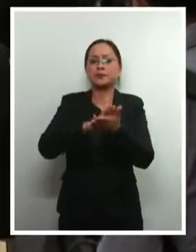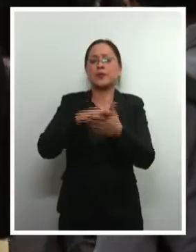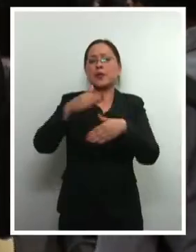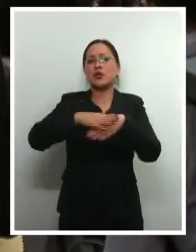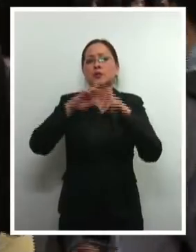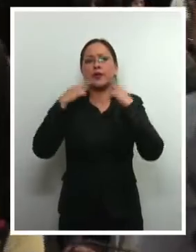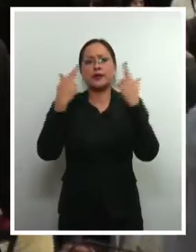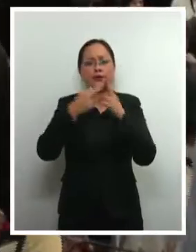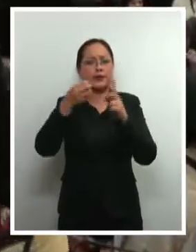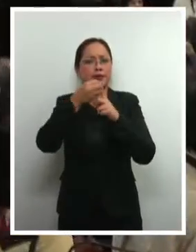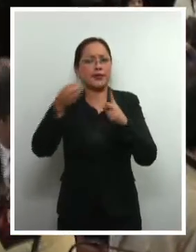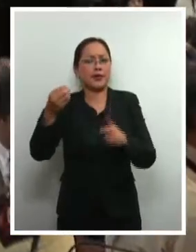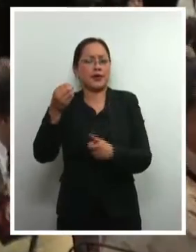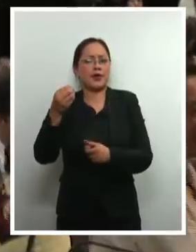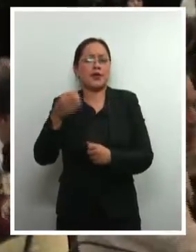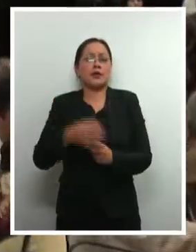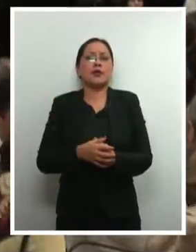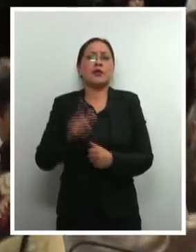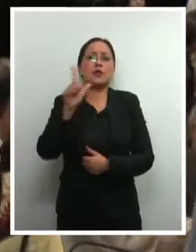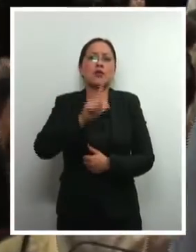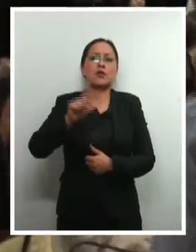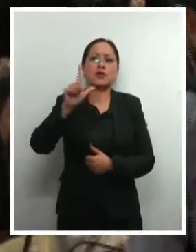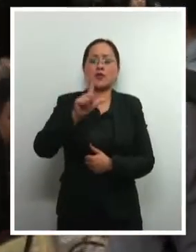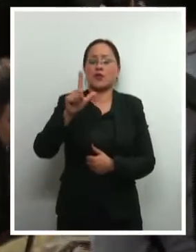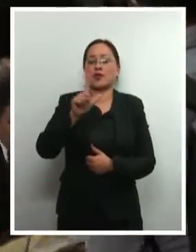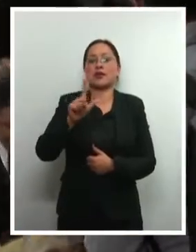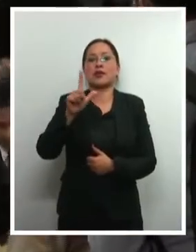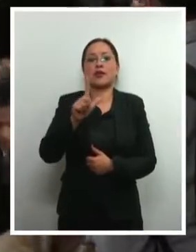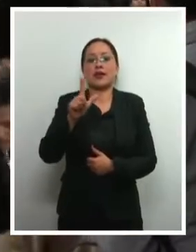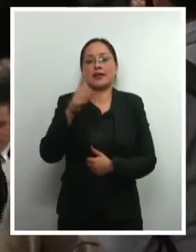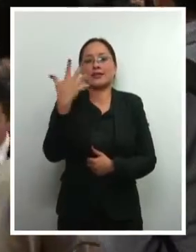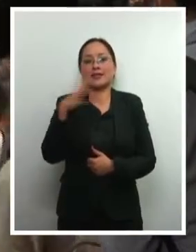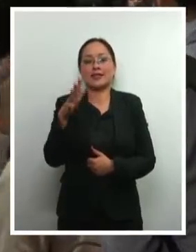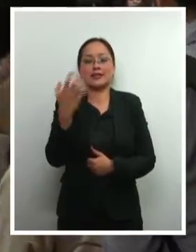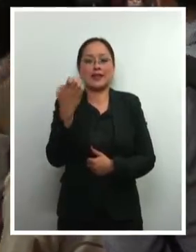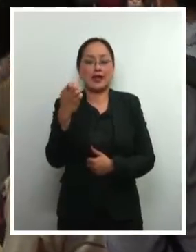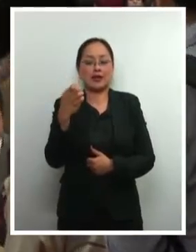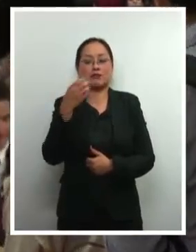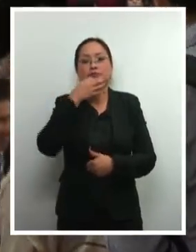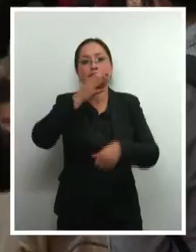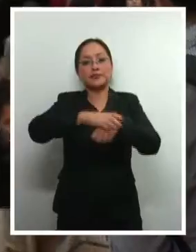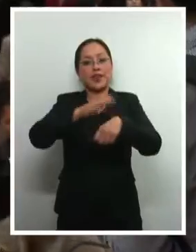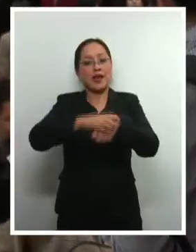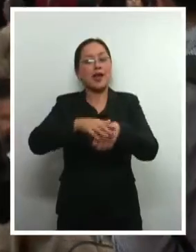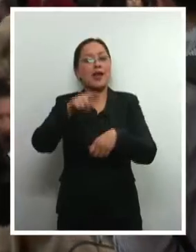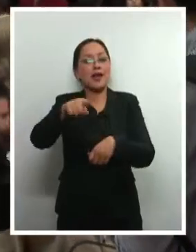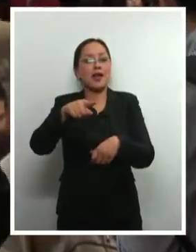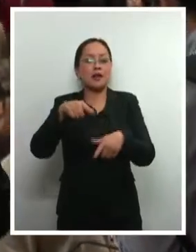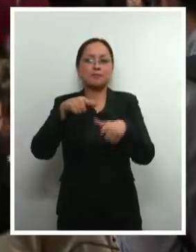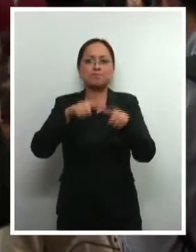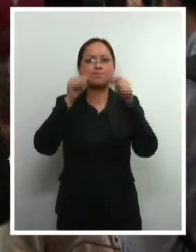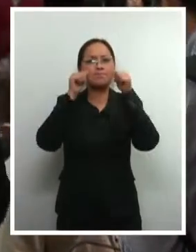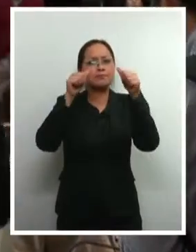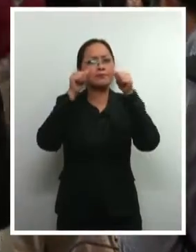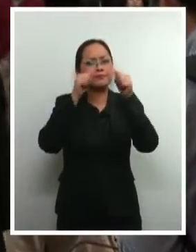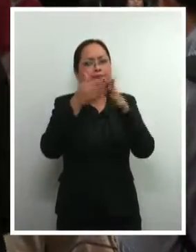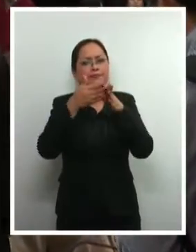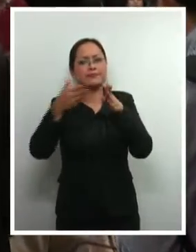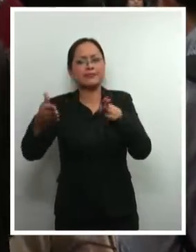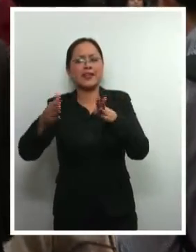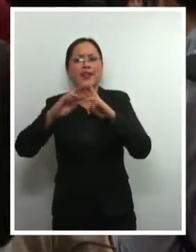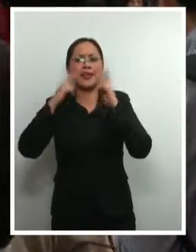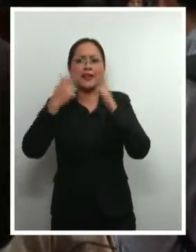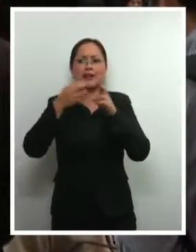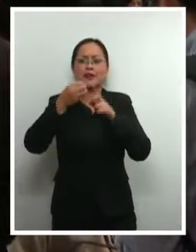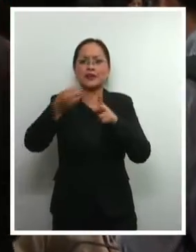la sesión el próximo lunes 10 de enero, así que yo lo invito a que esté al pendiente del